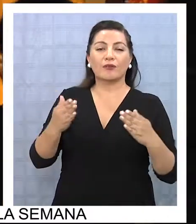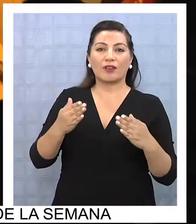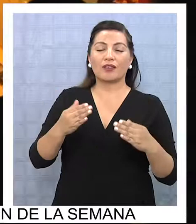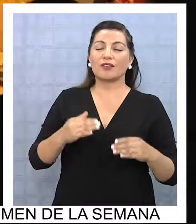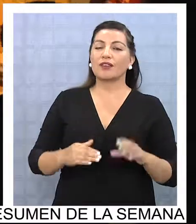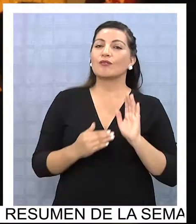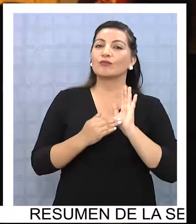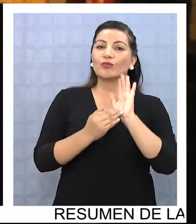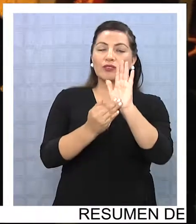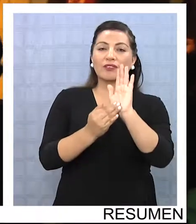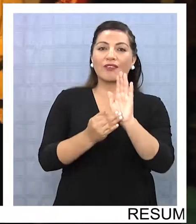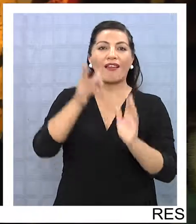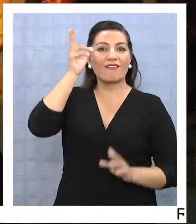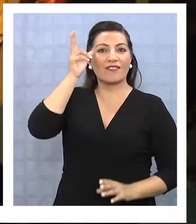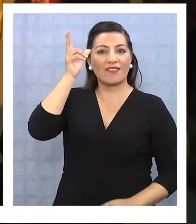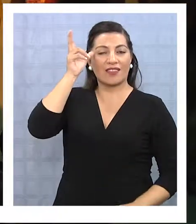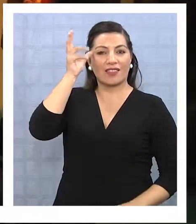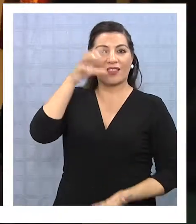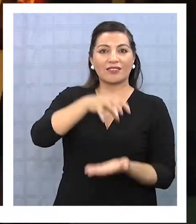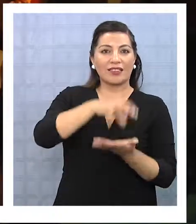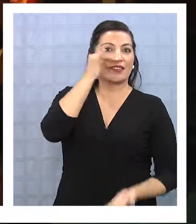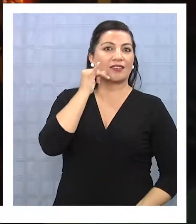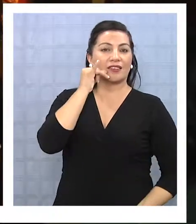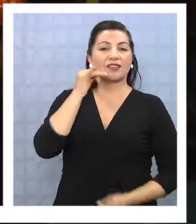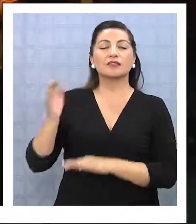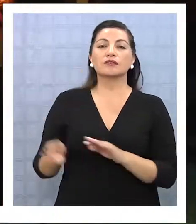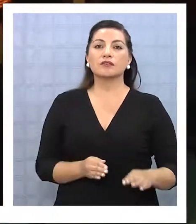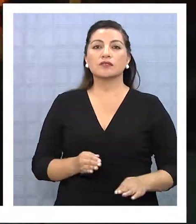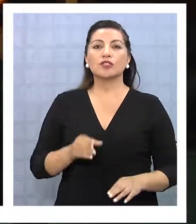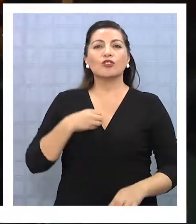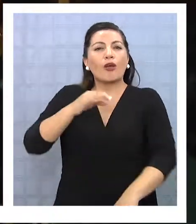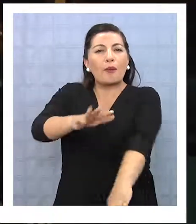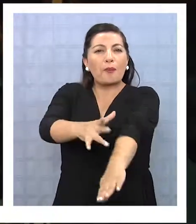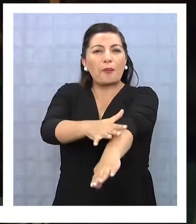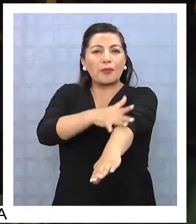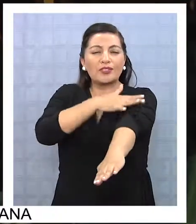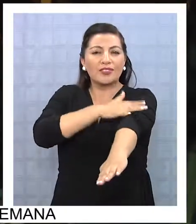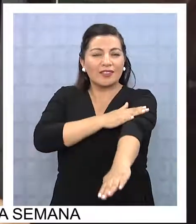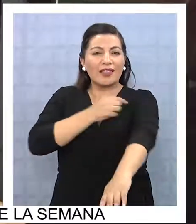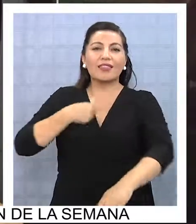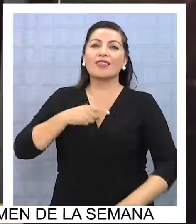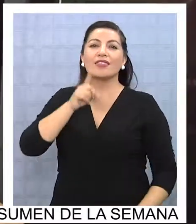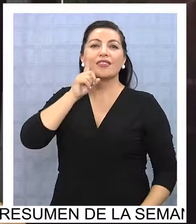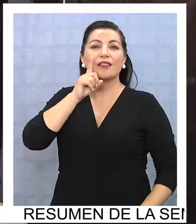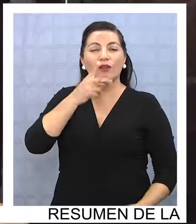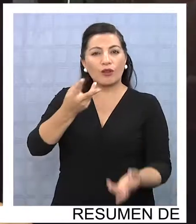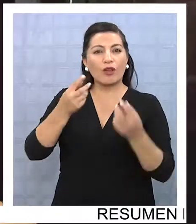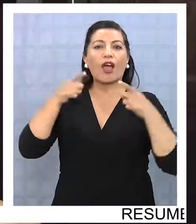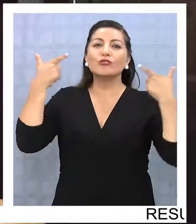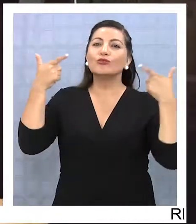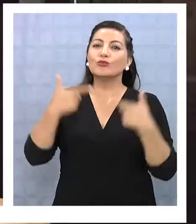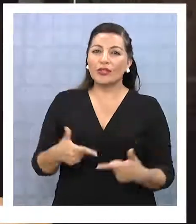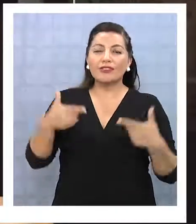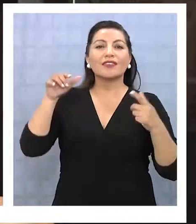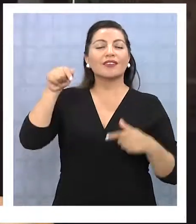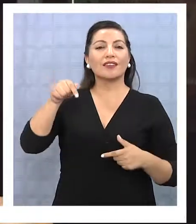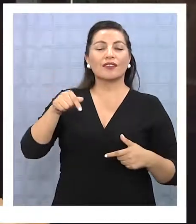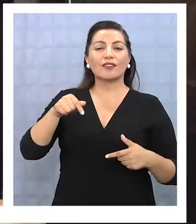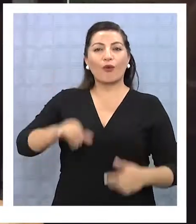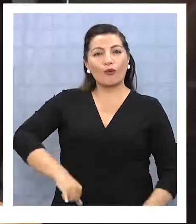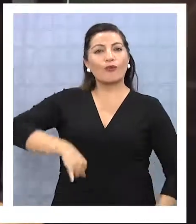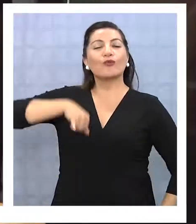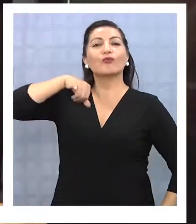notables talentos locales. Me parece bien emocionante porque he tenido la fortuna, la suerte, el